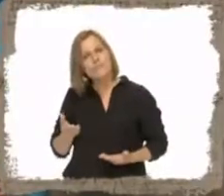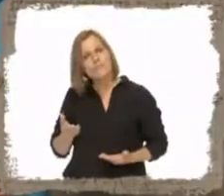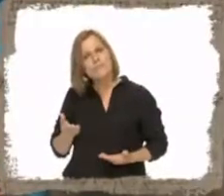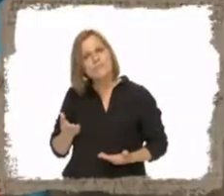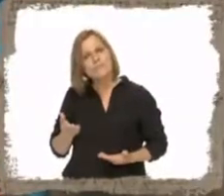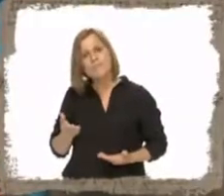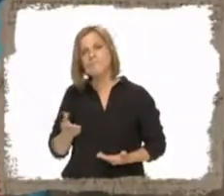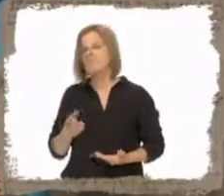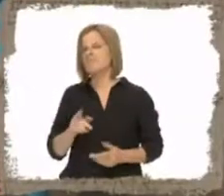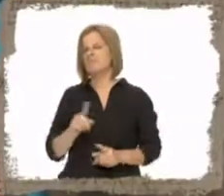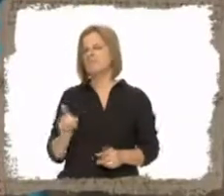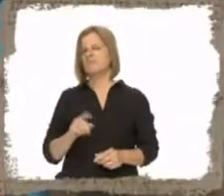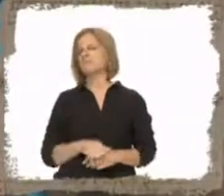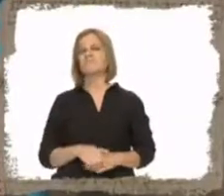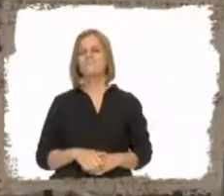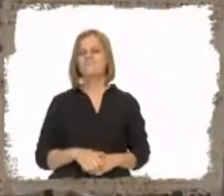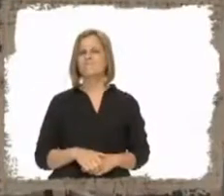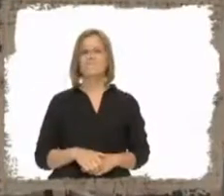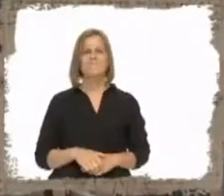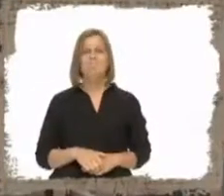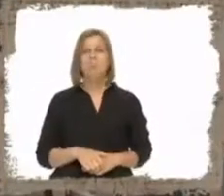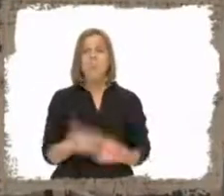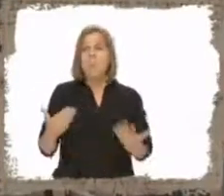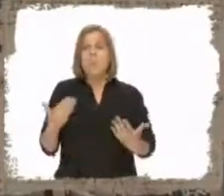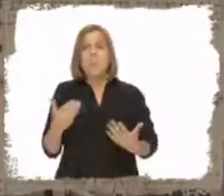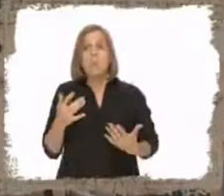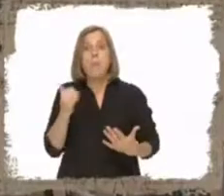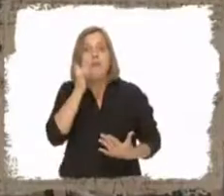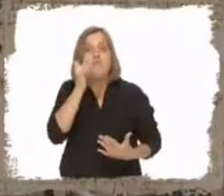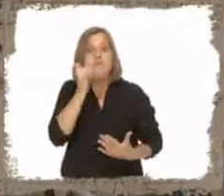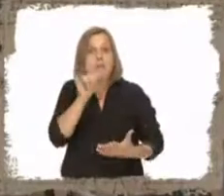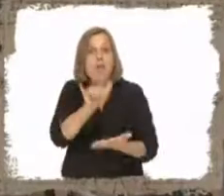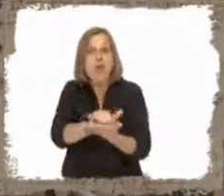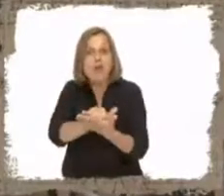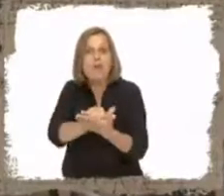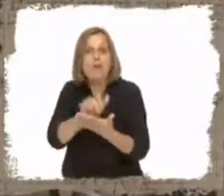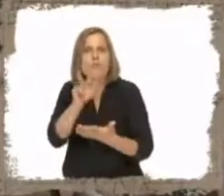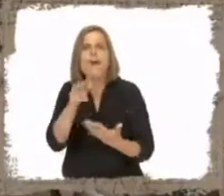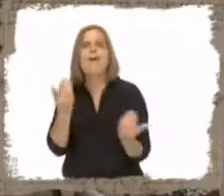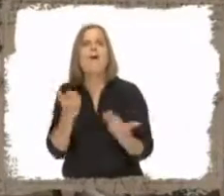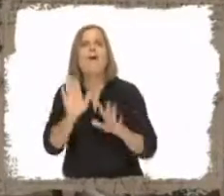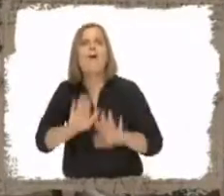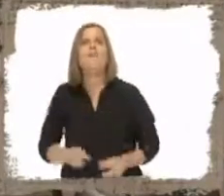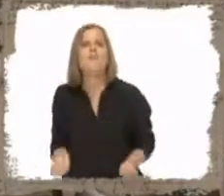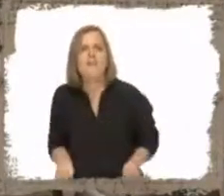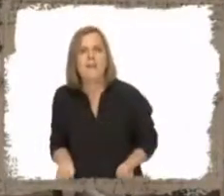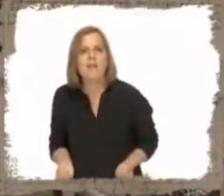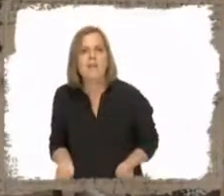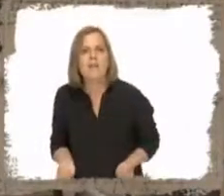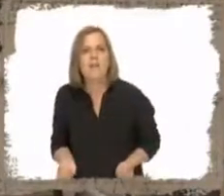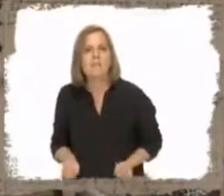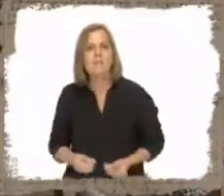¿Conocés? No. Pero podemos ver un video en internet y ver cómo se hace uno.